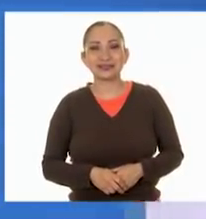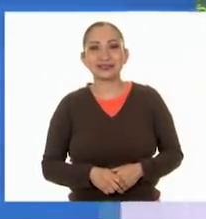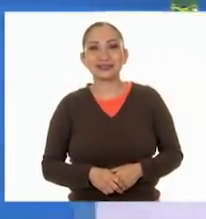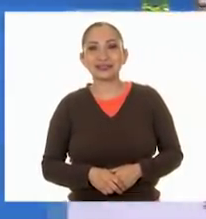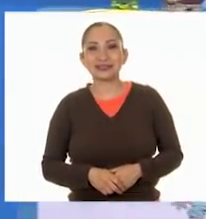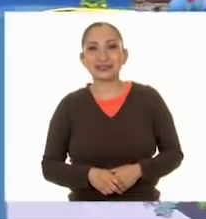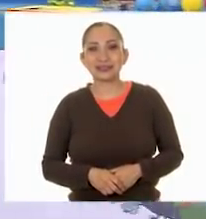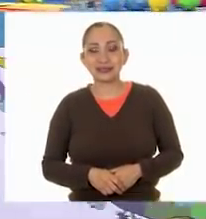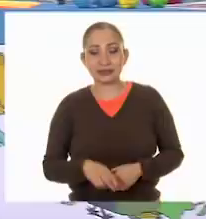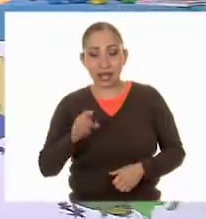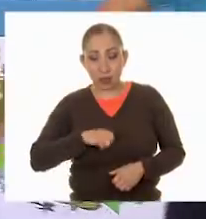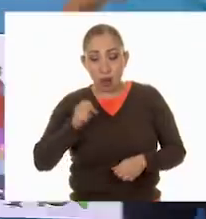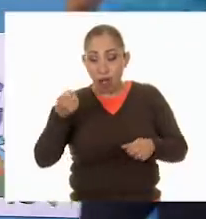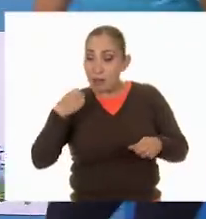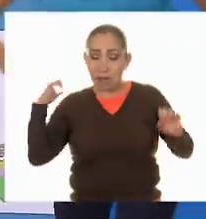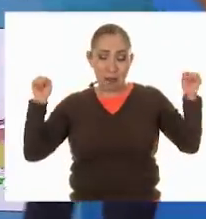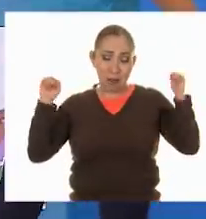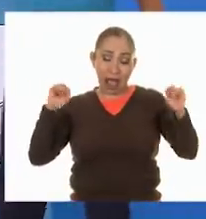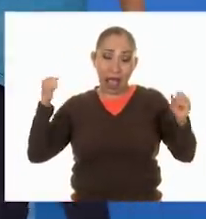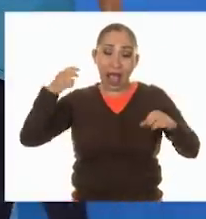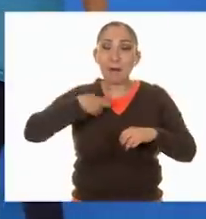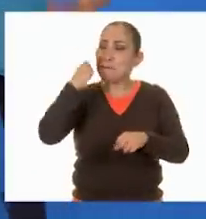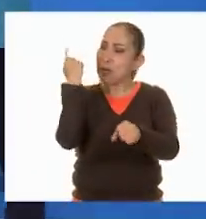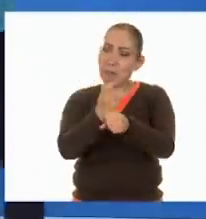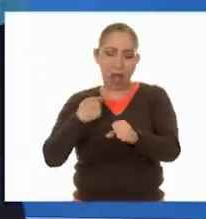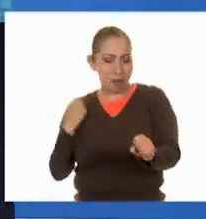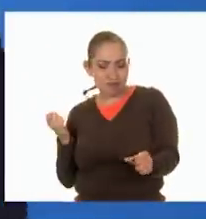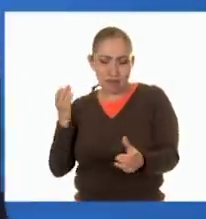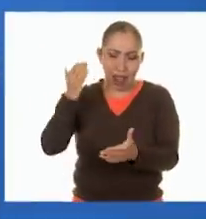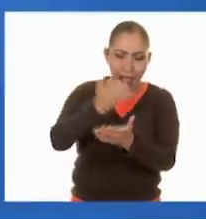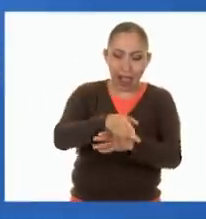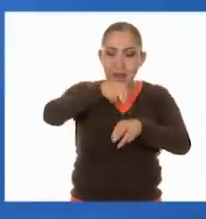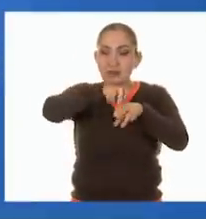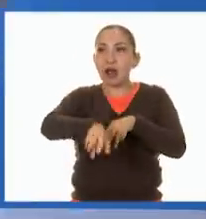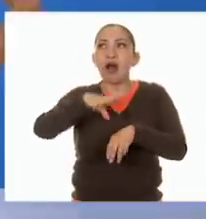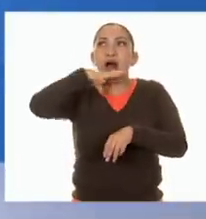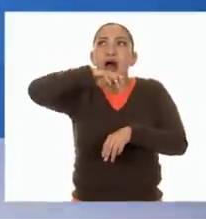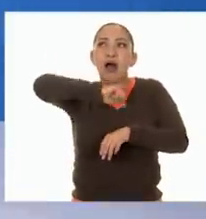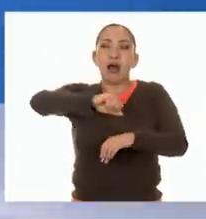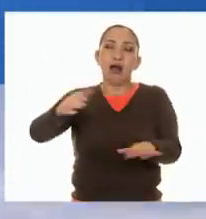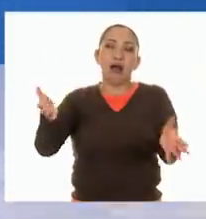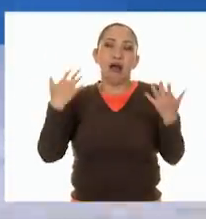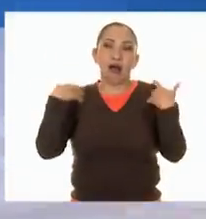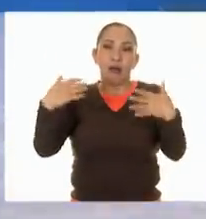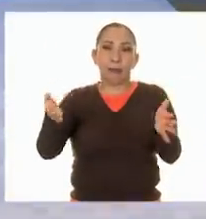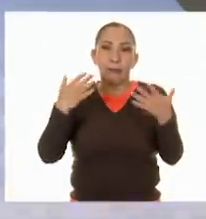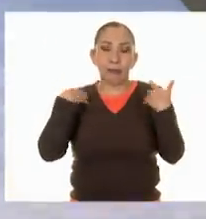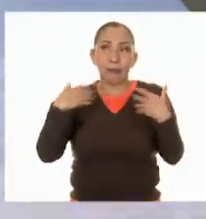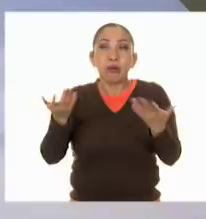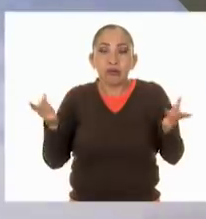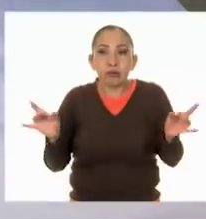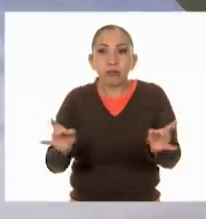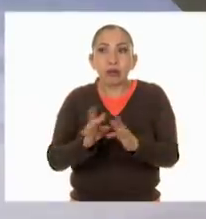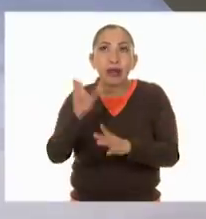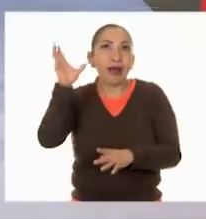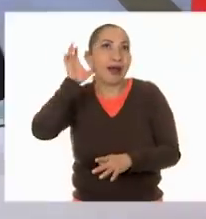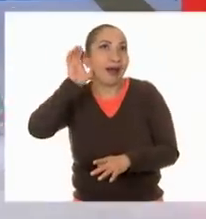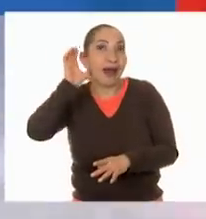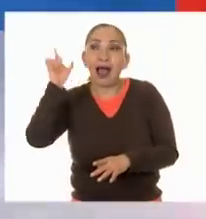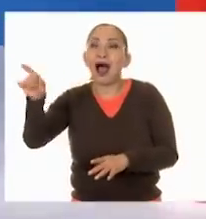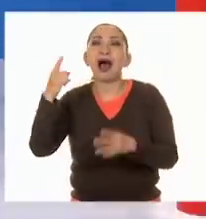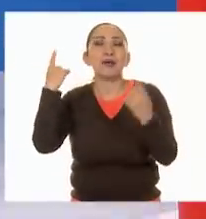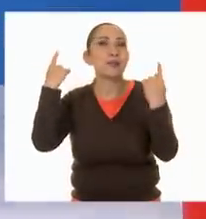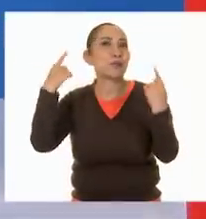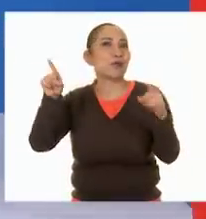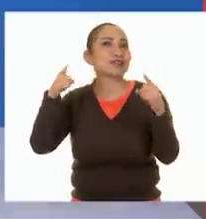Y nos abalanzamos para ser los primeros en deslizarnos. Hacía mucho calor. Y fue entonces que escuchamos aquella